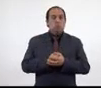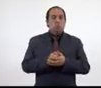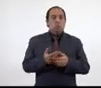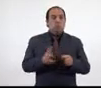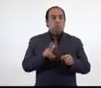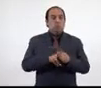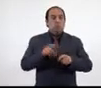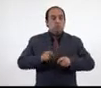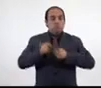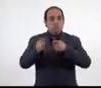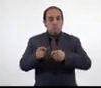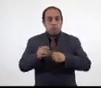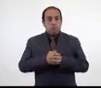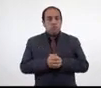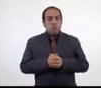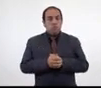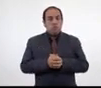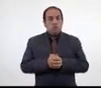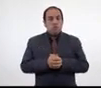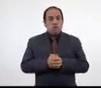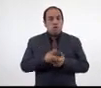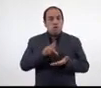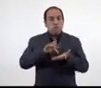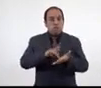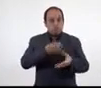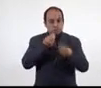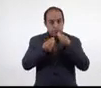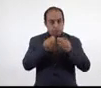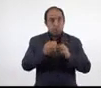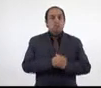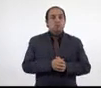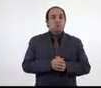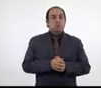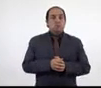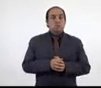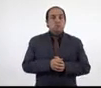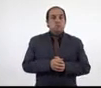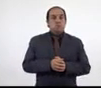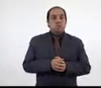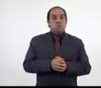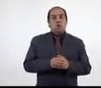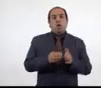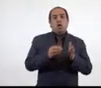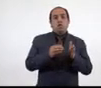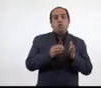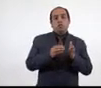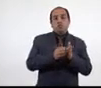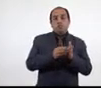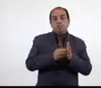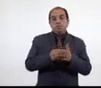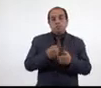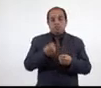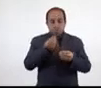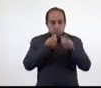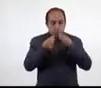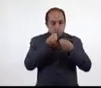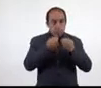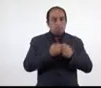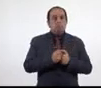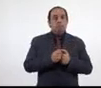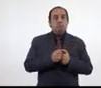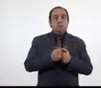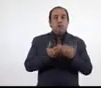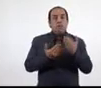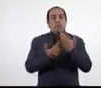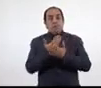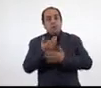de medidas de alimentación. Nos referimos a box lunch, de tal suerte que tanto en la mañana, en la tarde